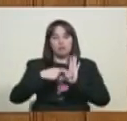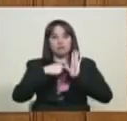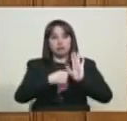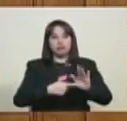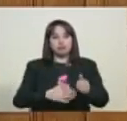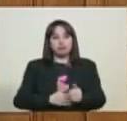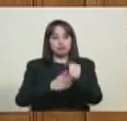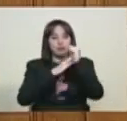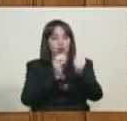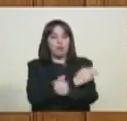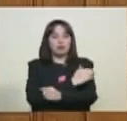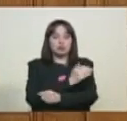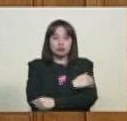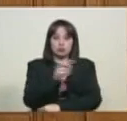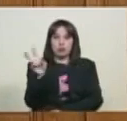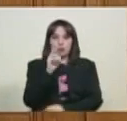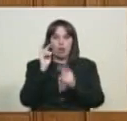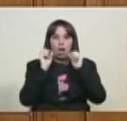oposición.